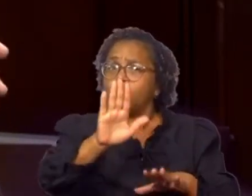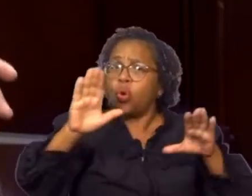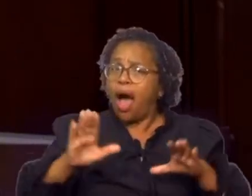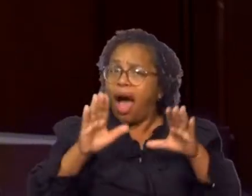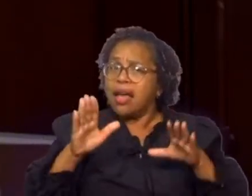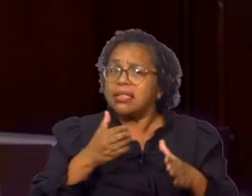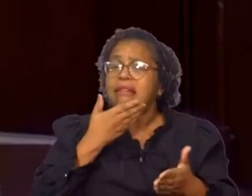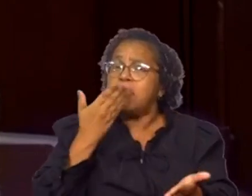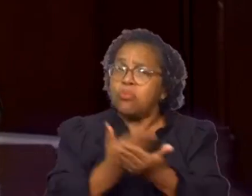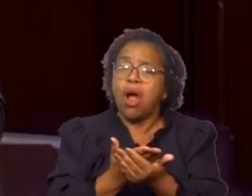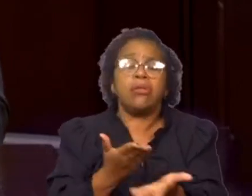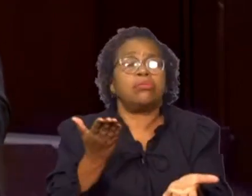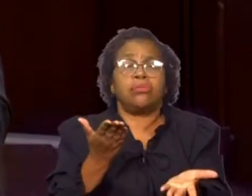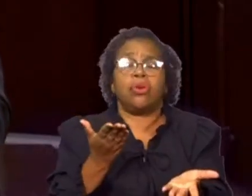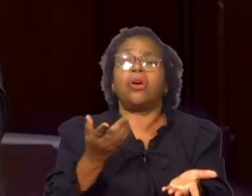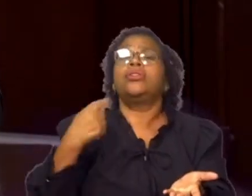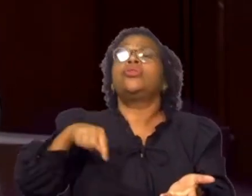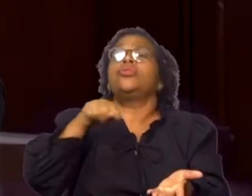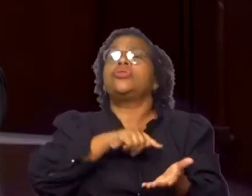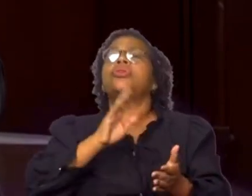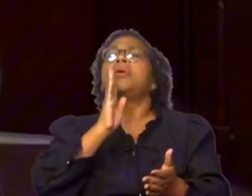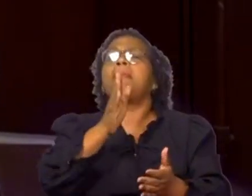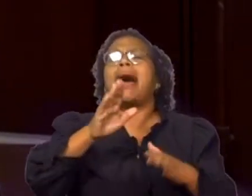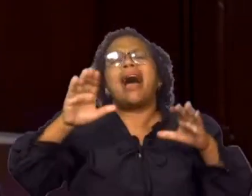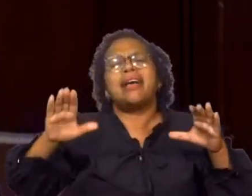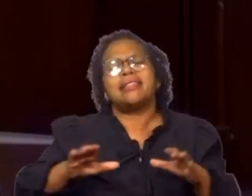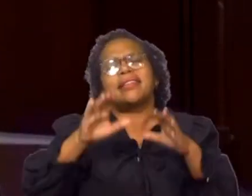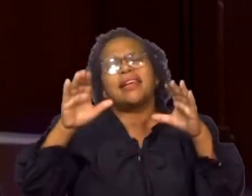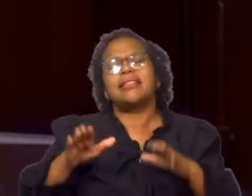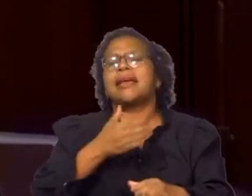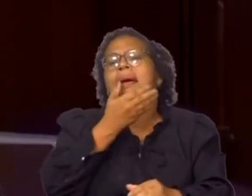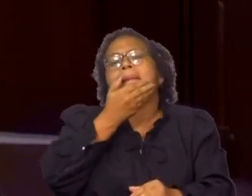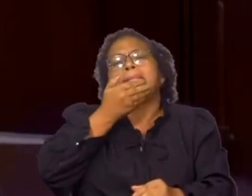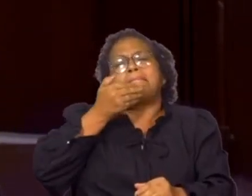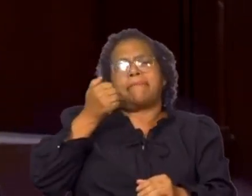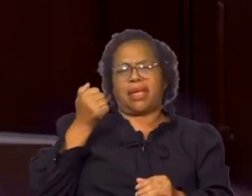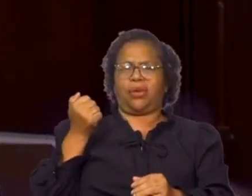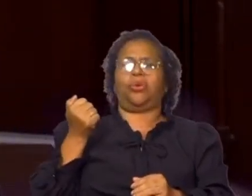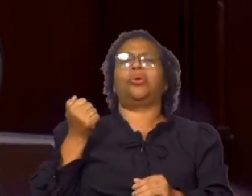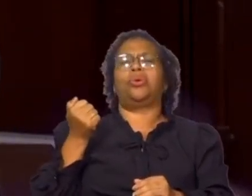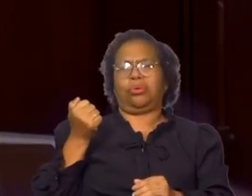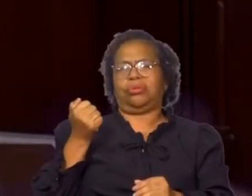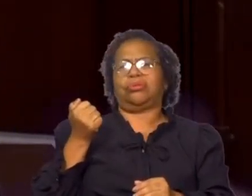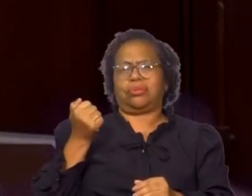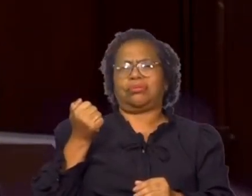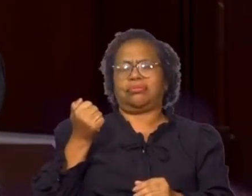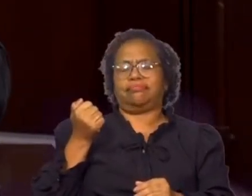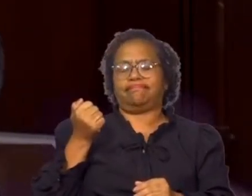Seamos diferentes y hagamos lo que tenemos que hacer. Ahora bien, y